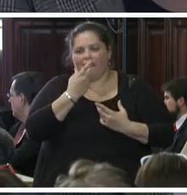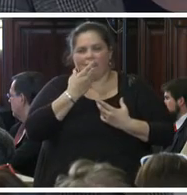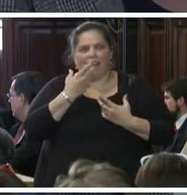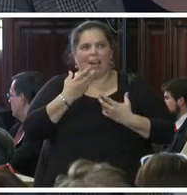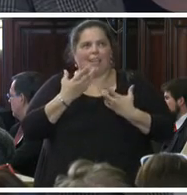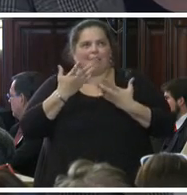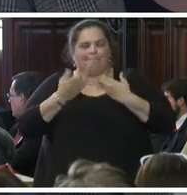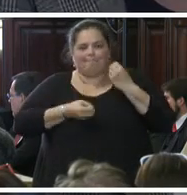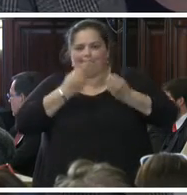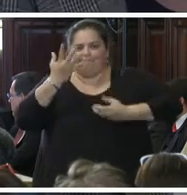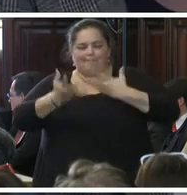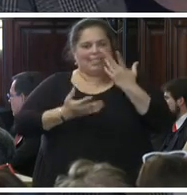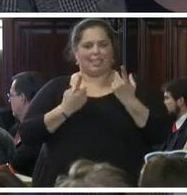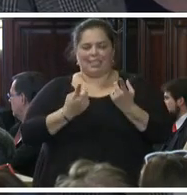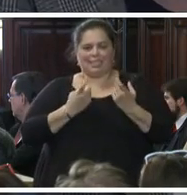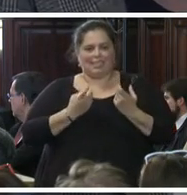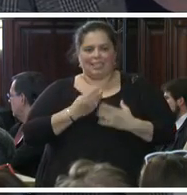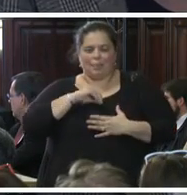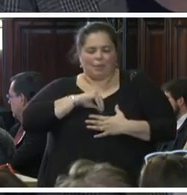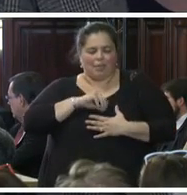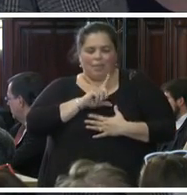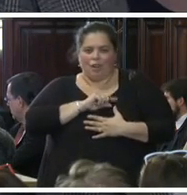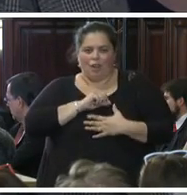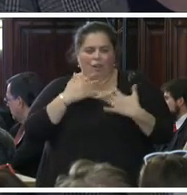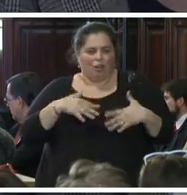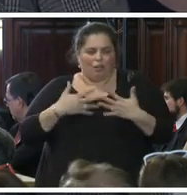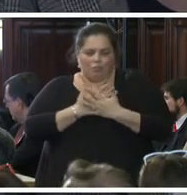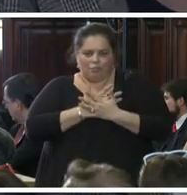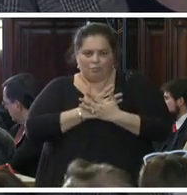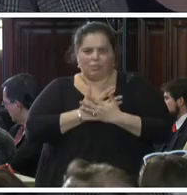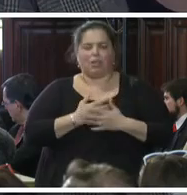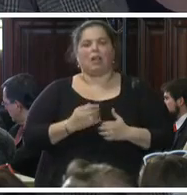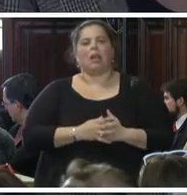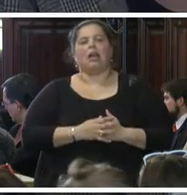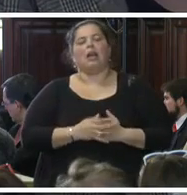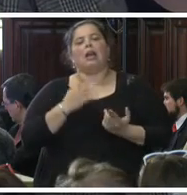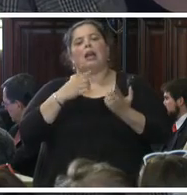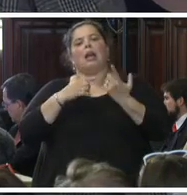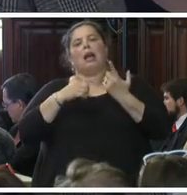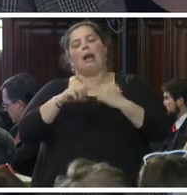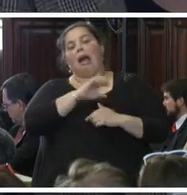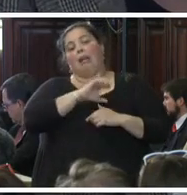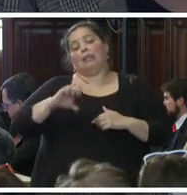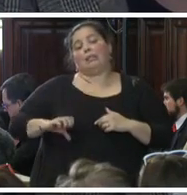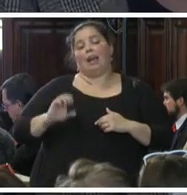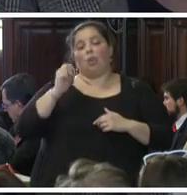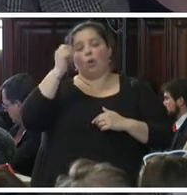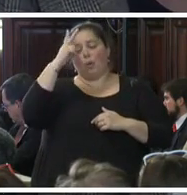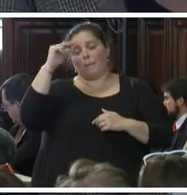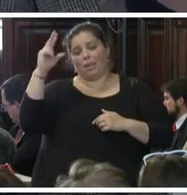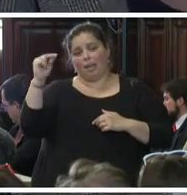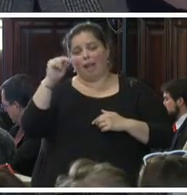el caso les les produce al estado de méxico el estado mexicano